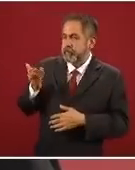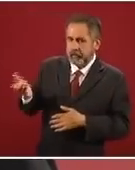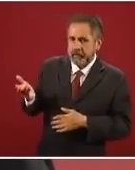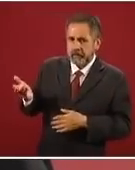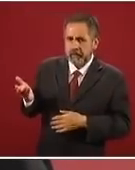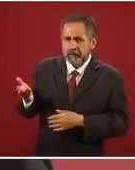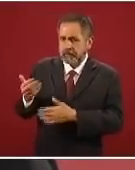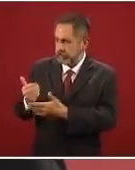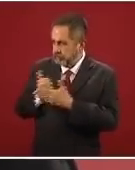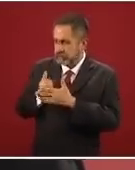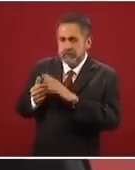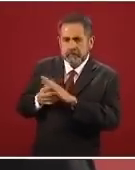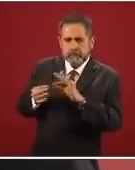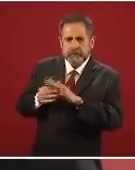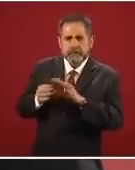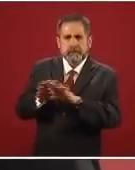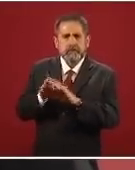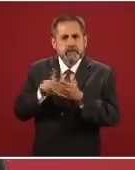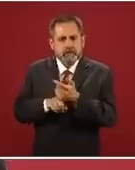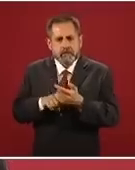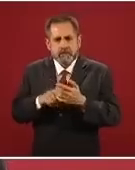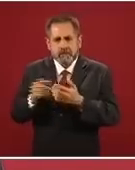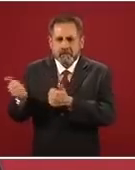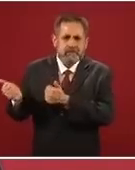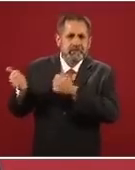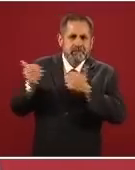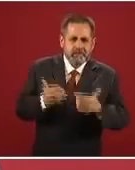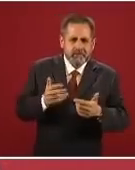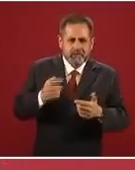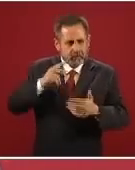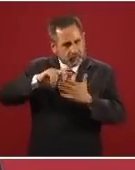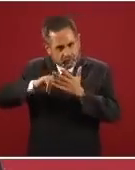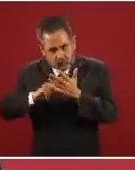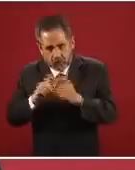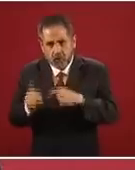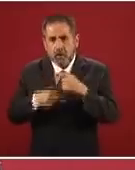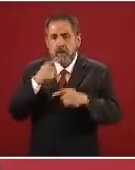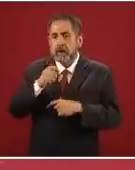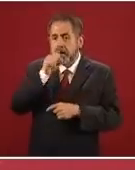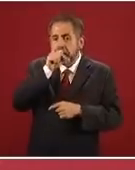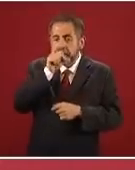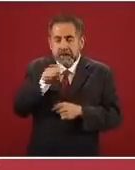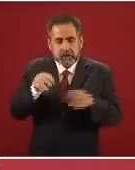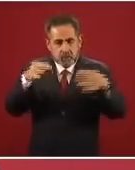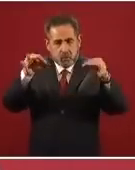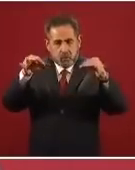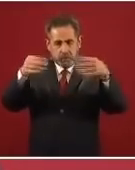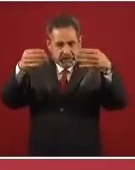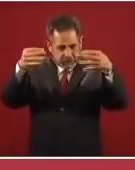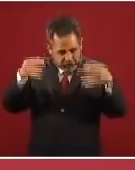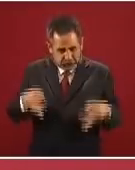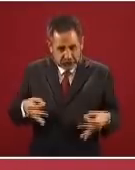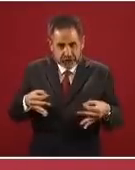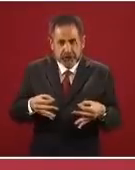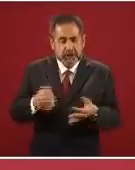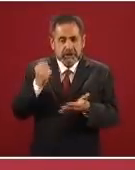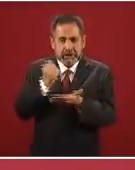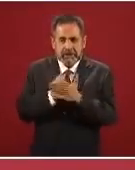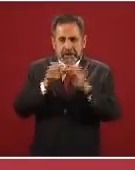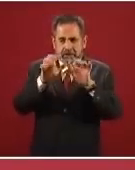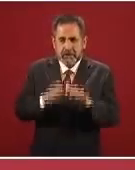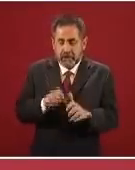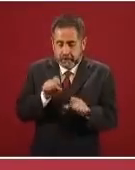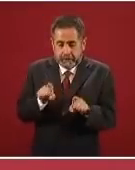gente que me ayuda, que trajera otra vez el mismo documento, que son las